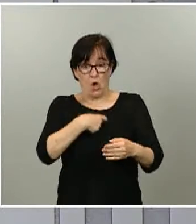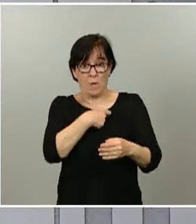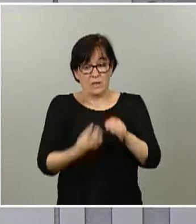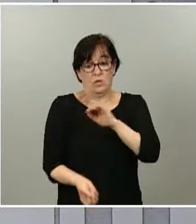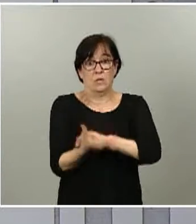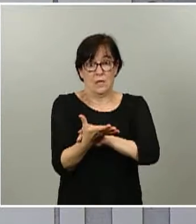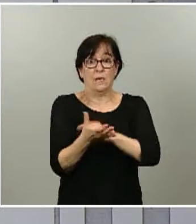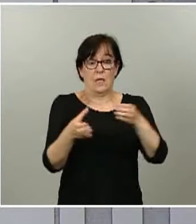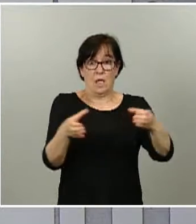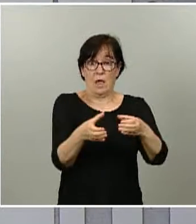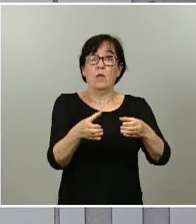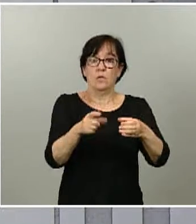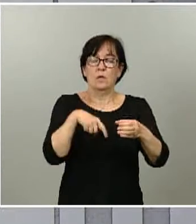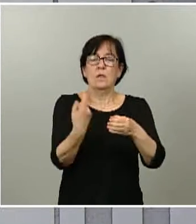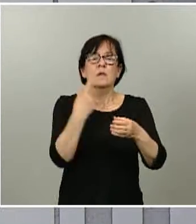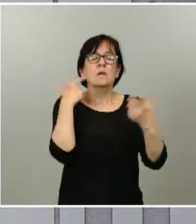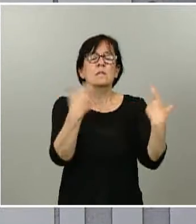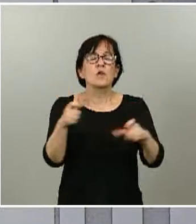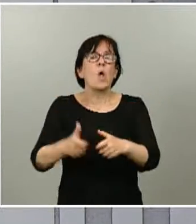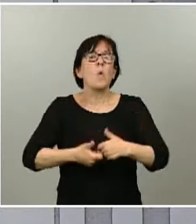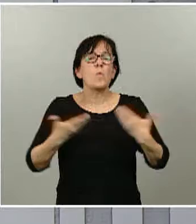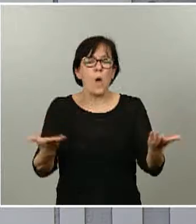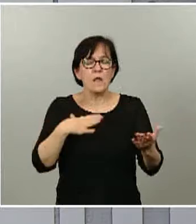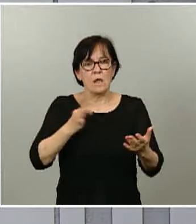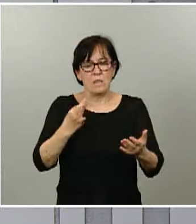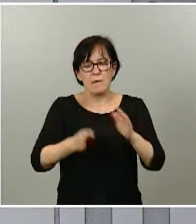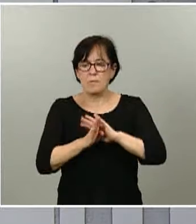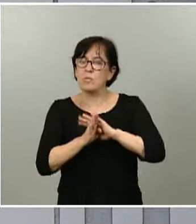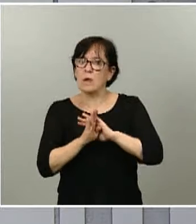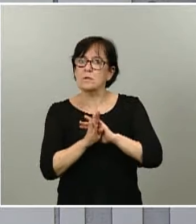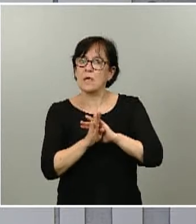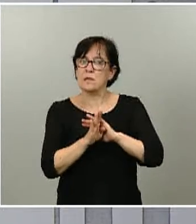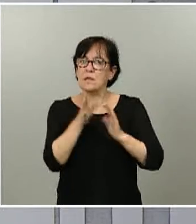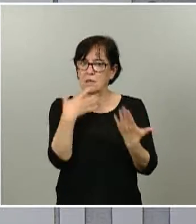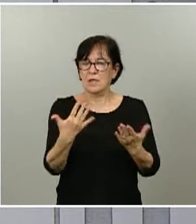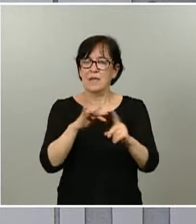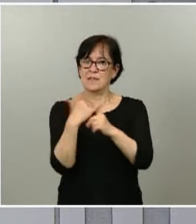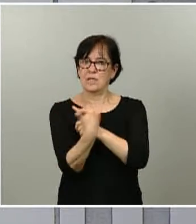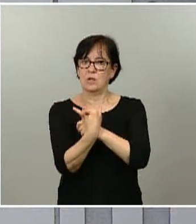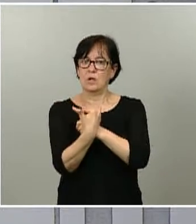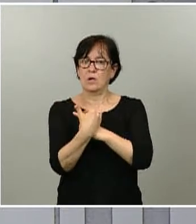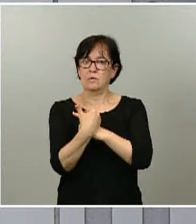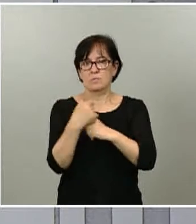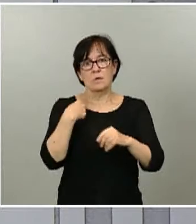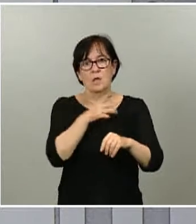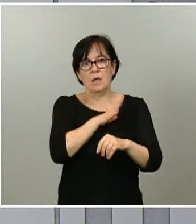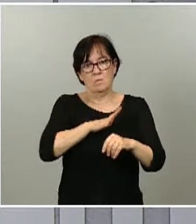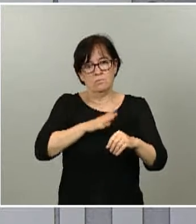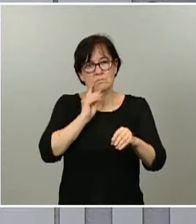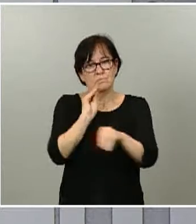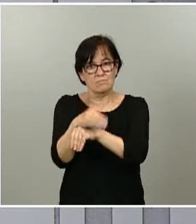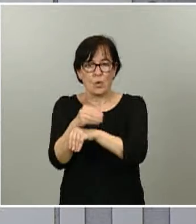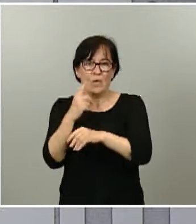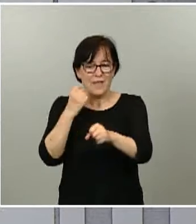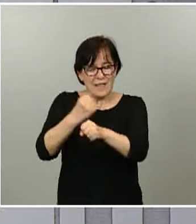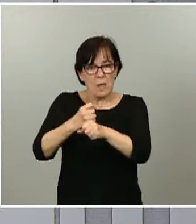ver qué sectores son los que tenemos que seguir la vigencia de esta situación de protección del trabajo durante más tiempo, incluso que